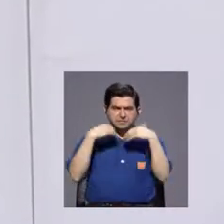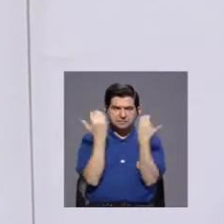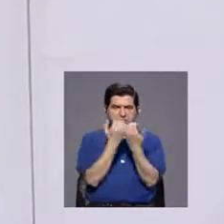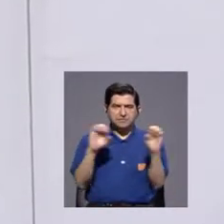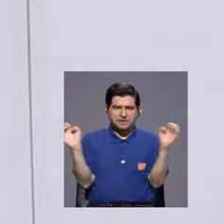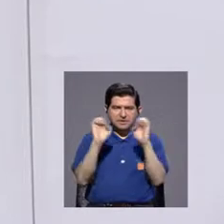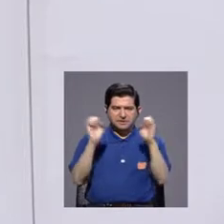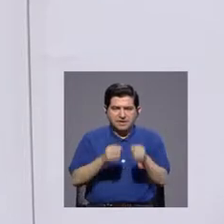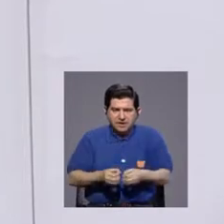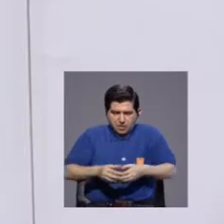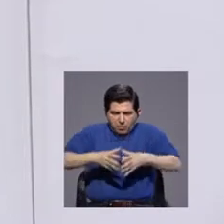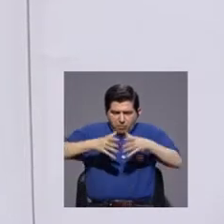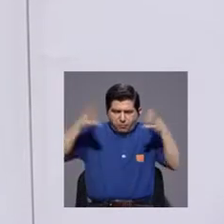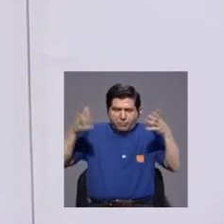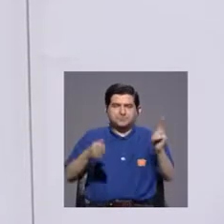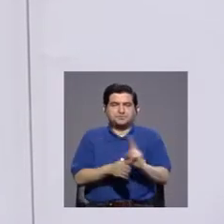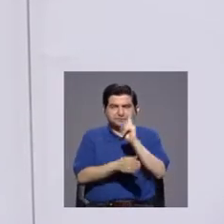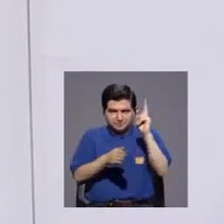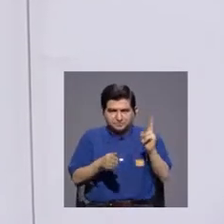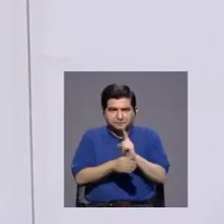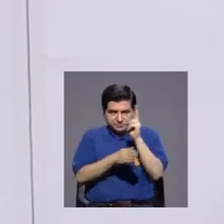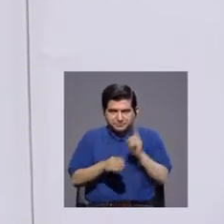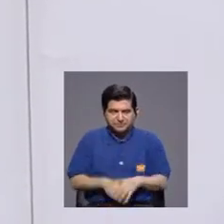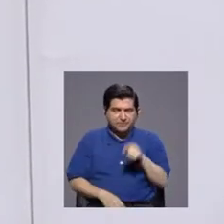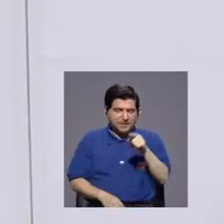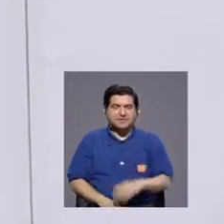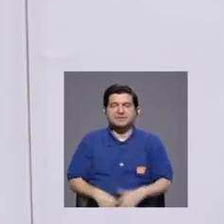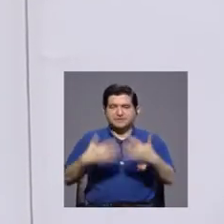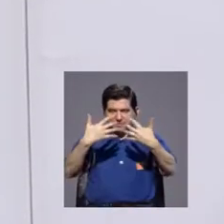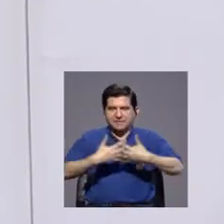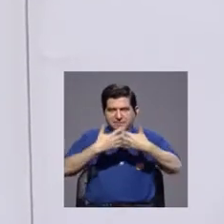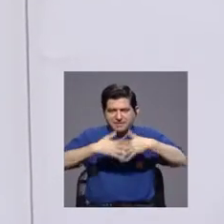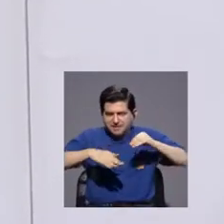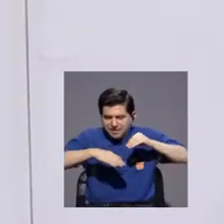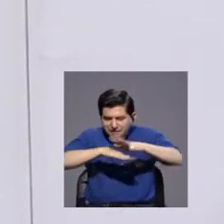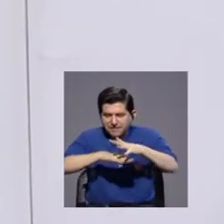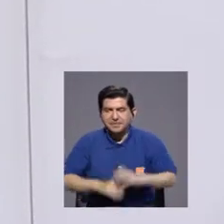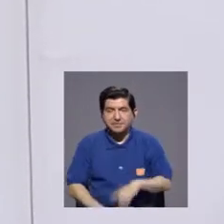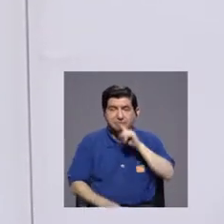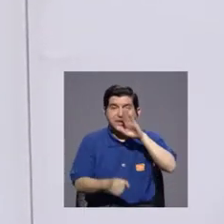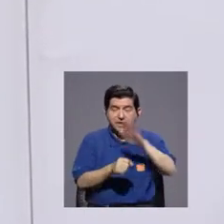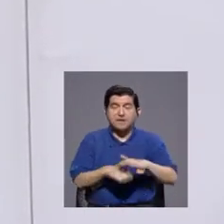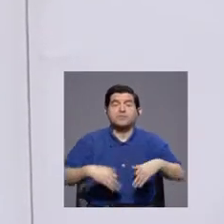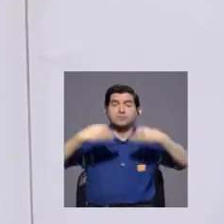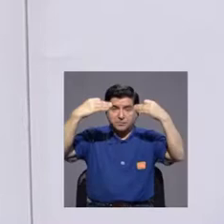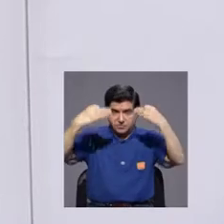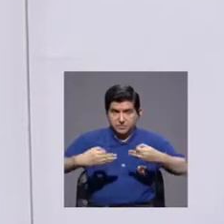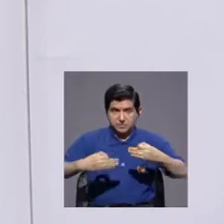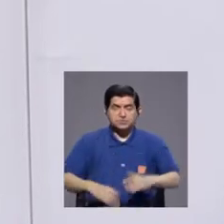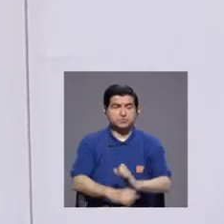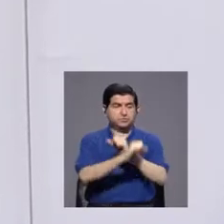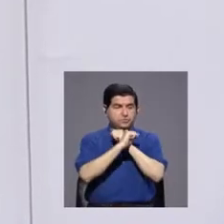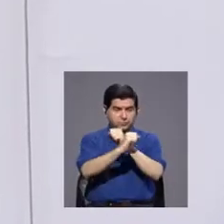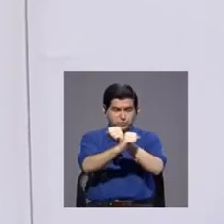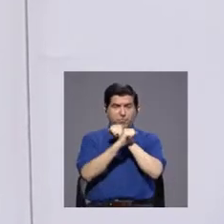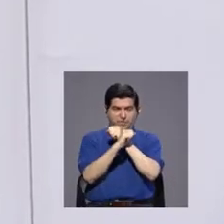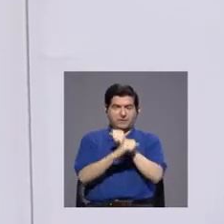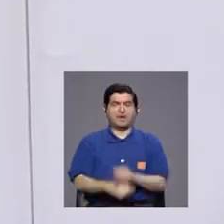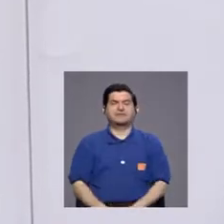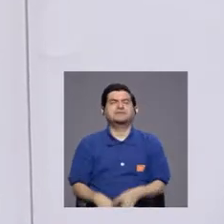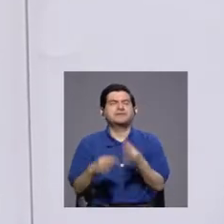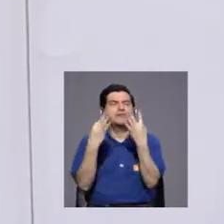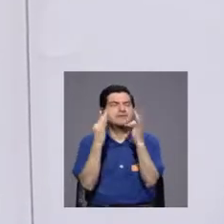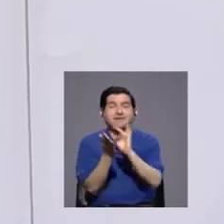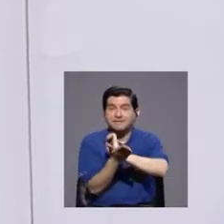energía atómica para hacer uso del radiador entonces hay que seguir ciertas medidas de seguridad para